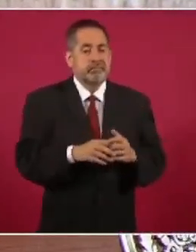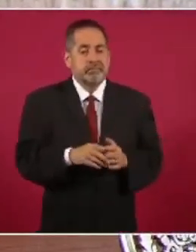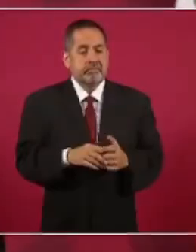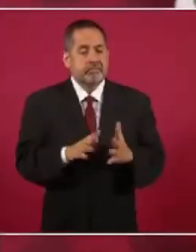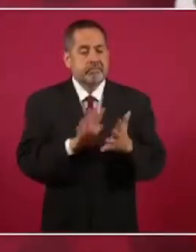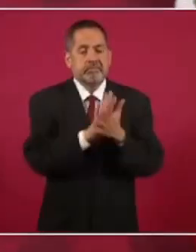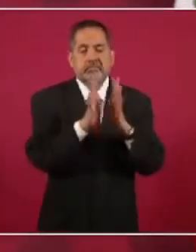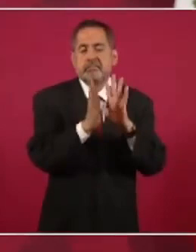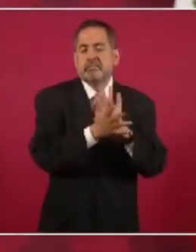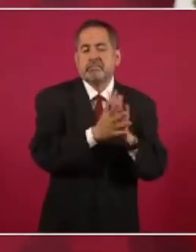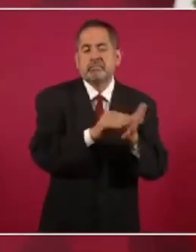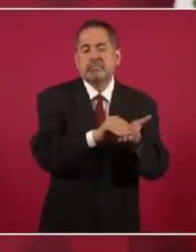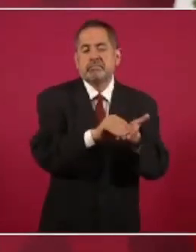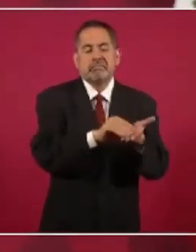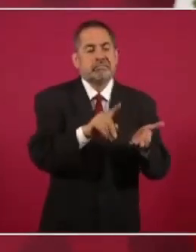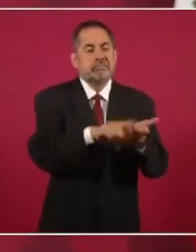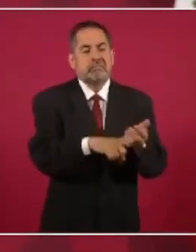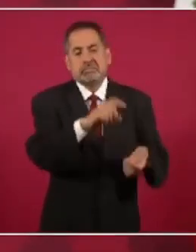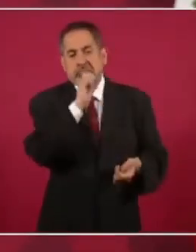alcahuetes,